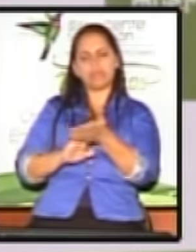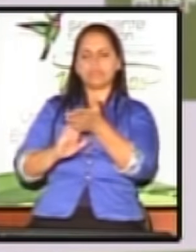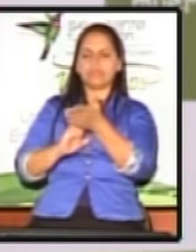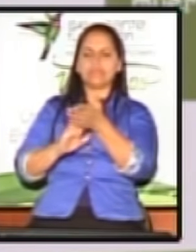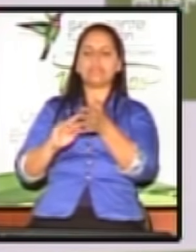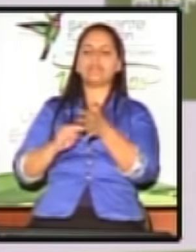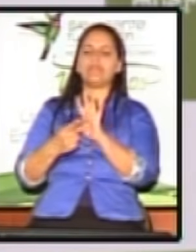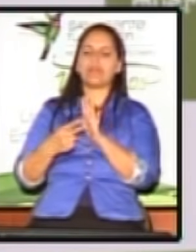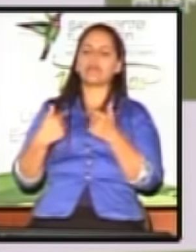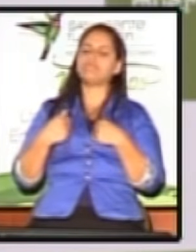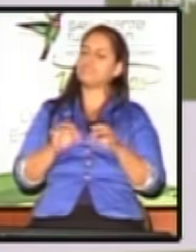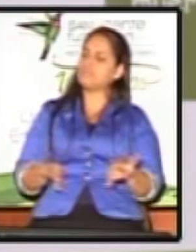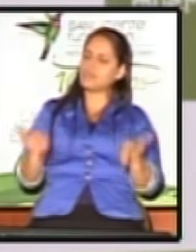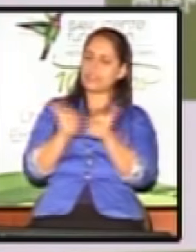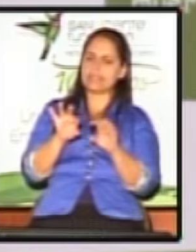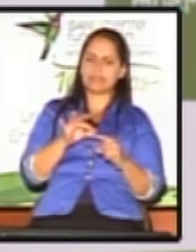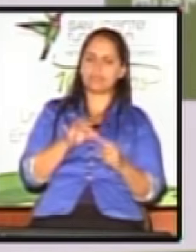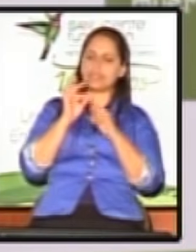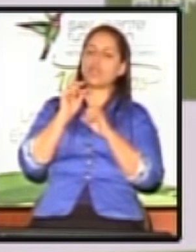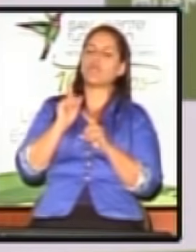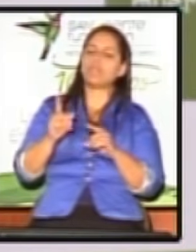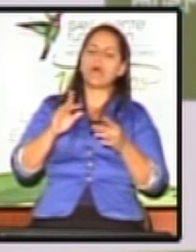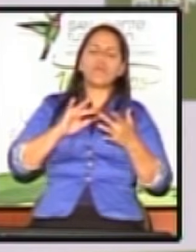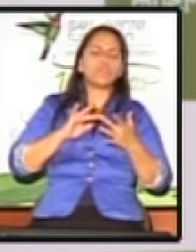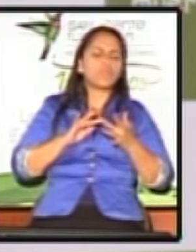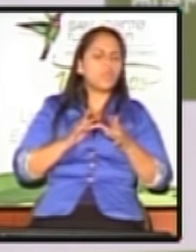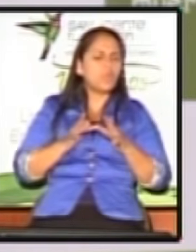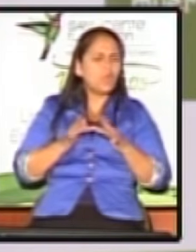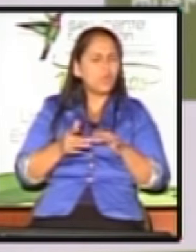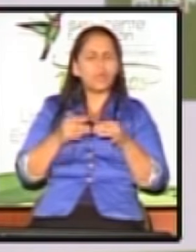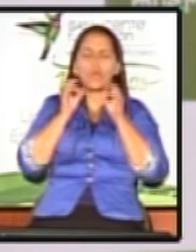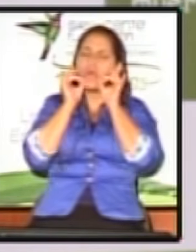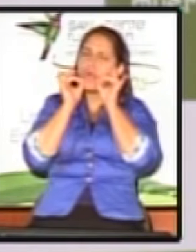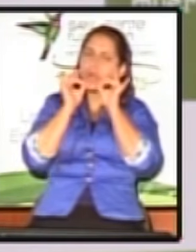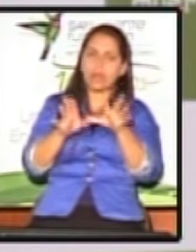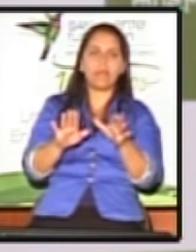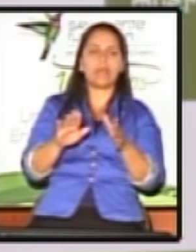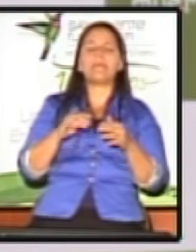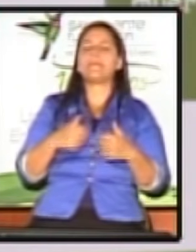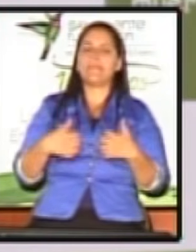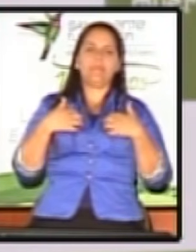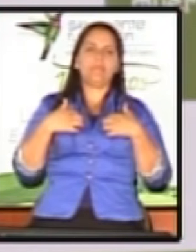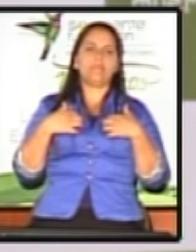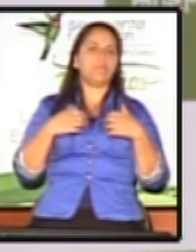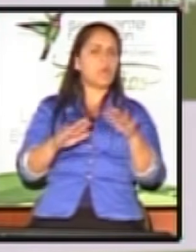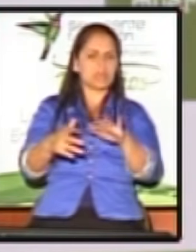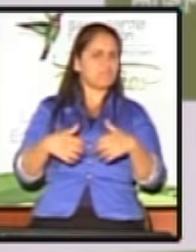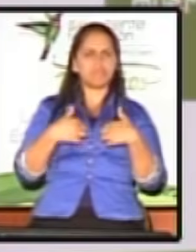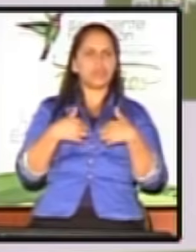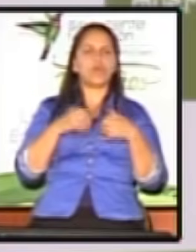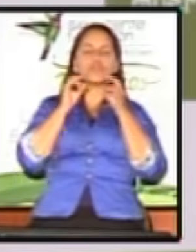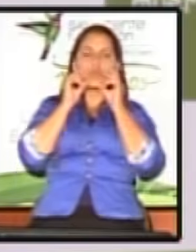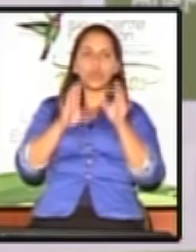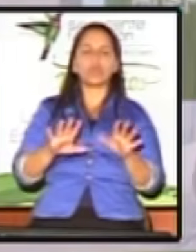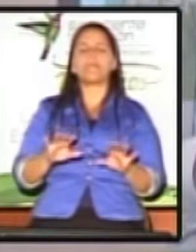un gran privilegio, pues el dolor es más temible que la muerte misma. Y el dolor, entiéndase por